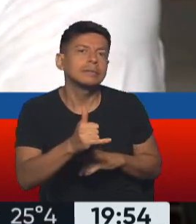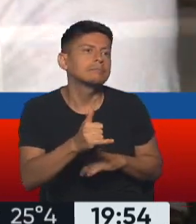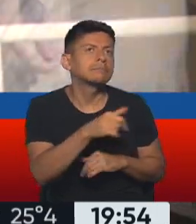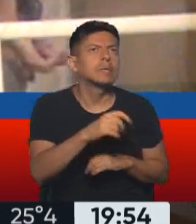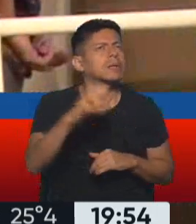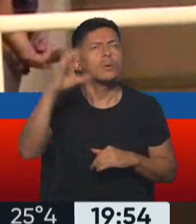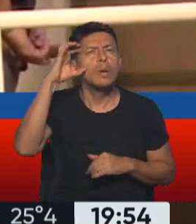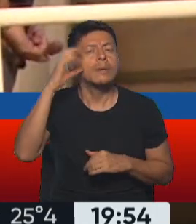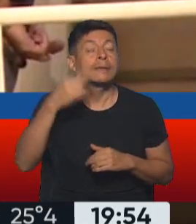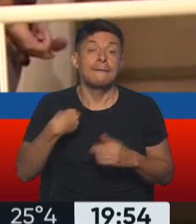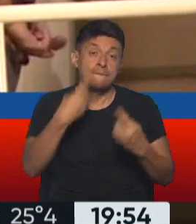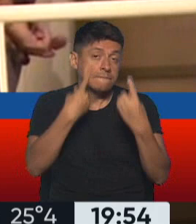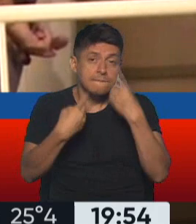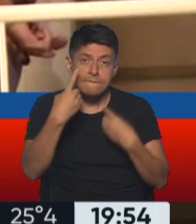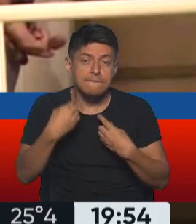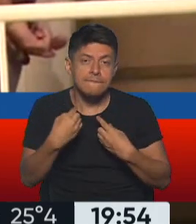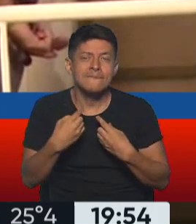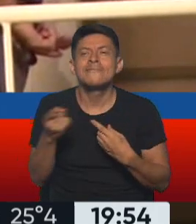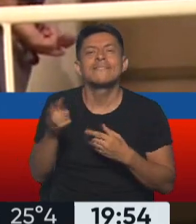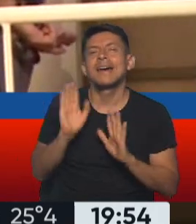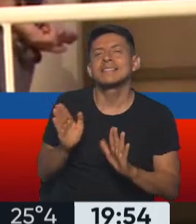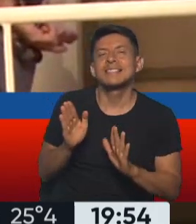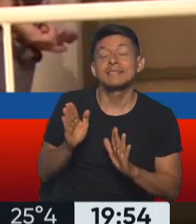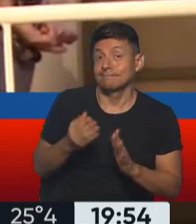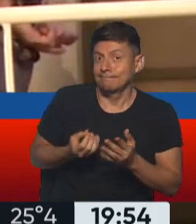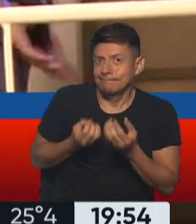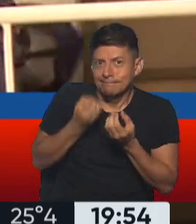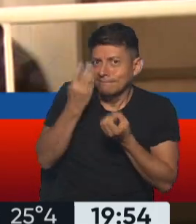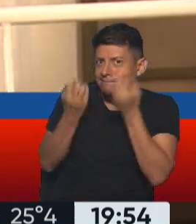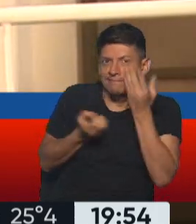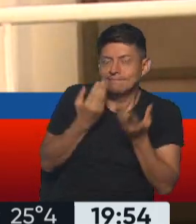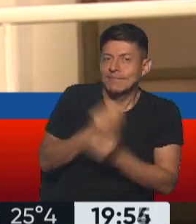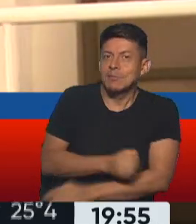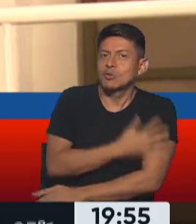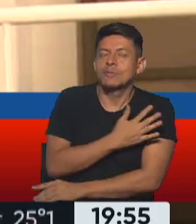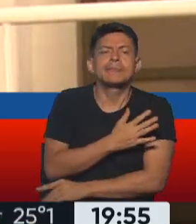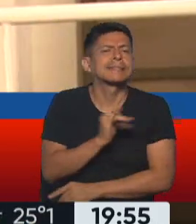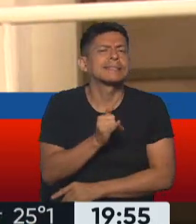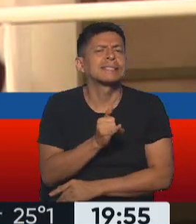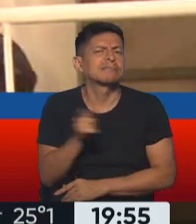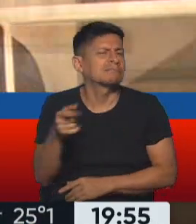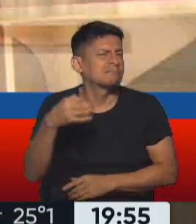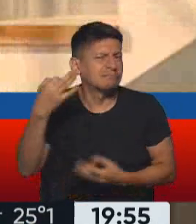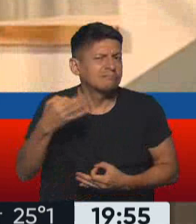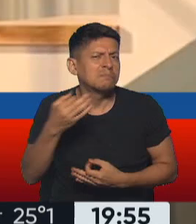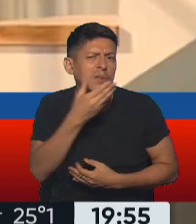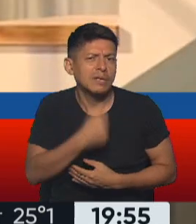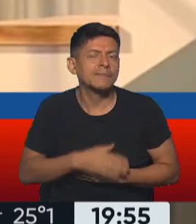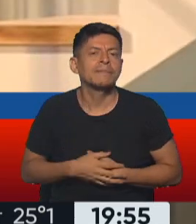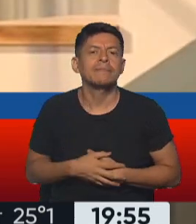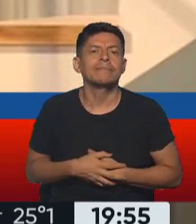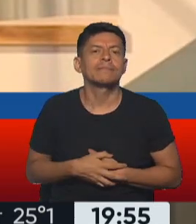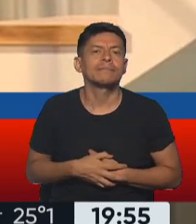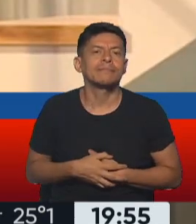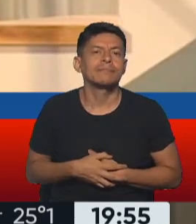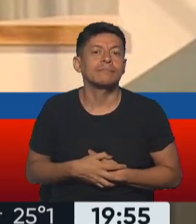recuerdo. Mira, lloro. Llora, es intensa, Georgie, pero cuánta emoción. Pero sí, porque es un divino, él se acuerda permanentemente de Emilio.